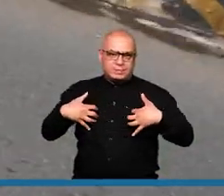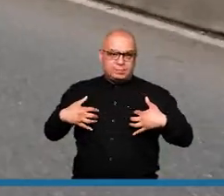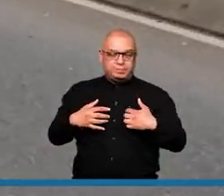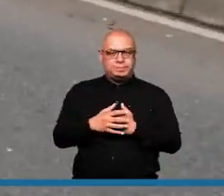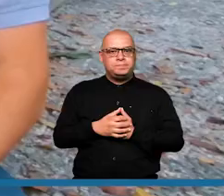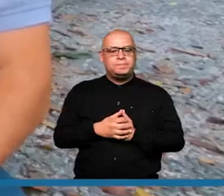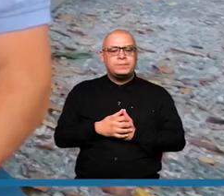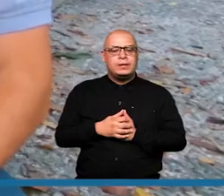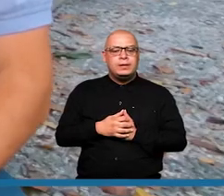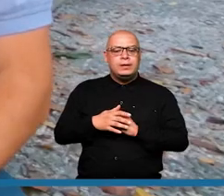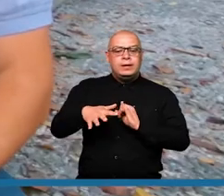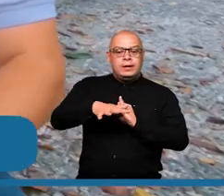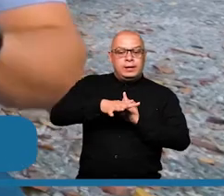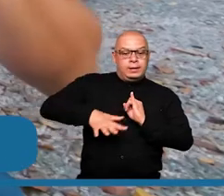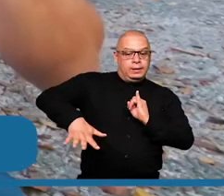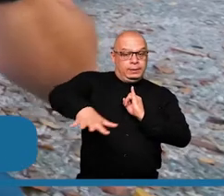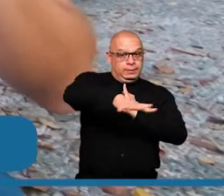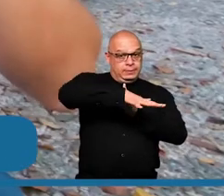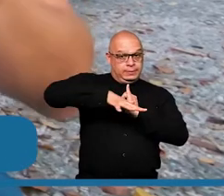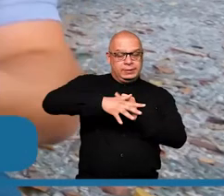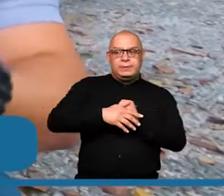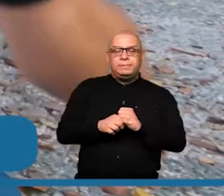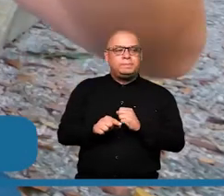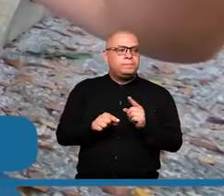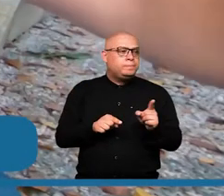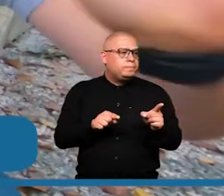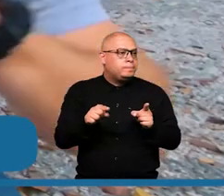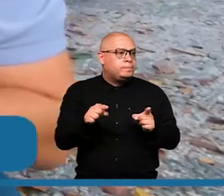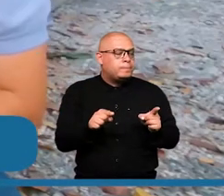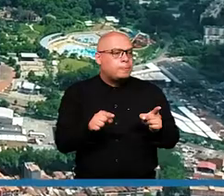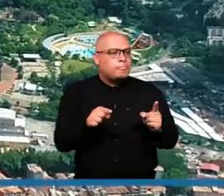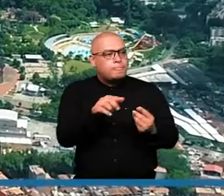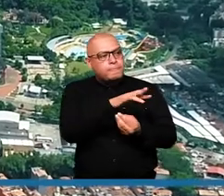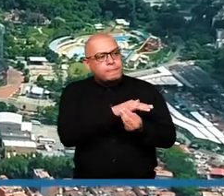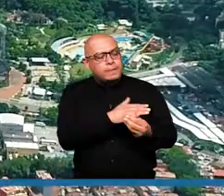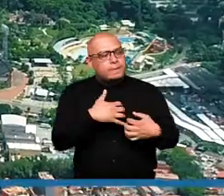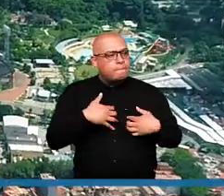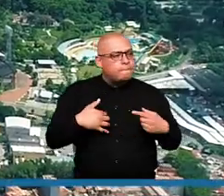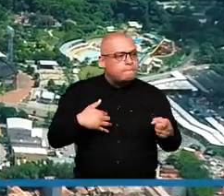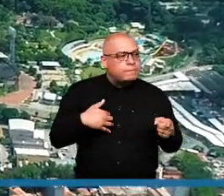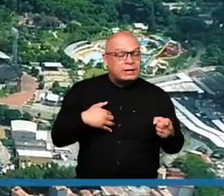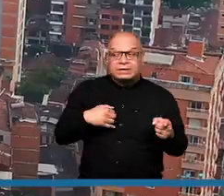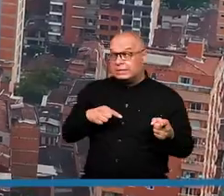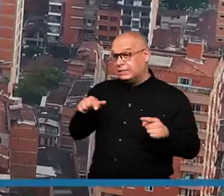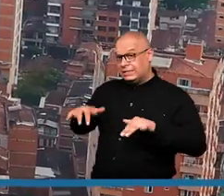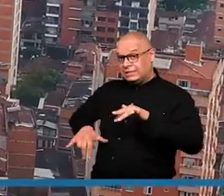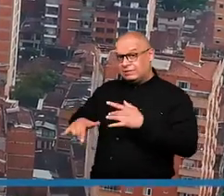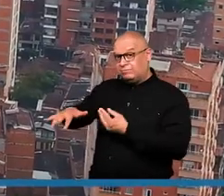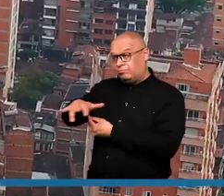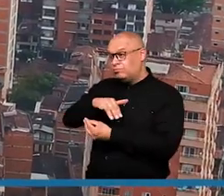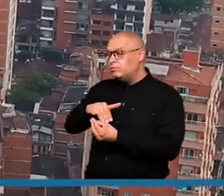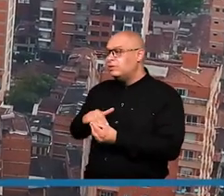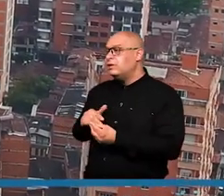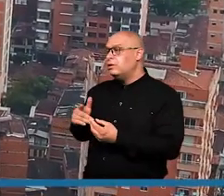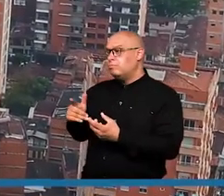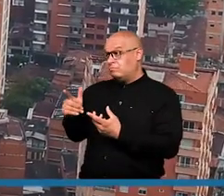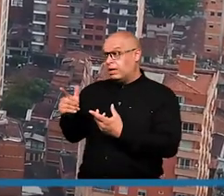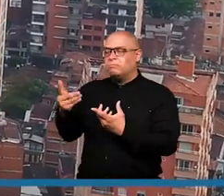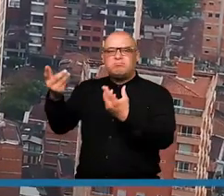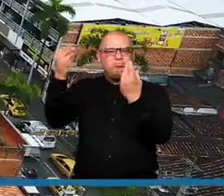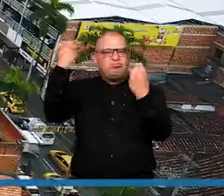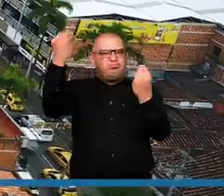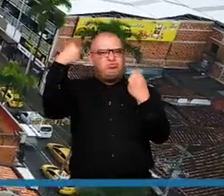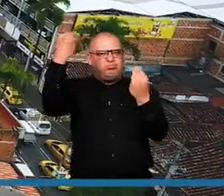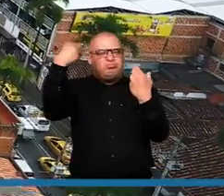Muchas personas en el territorio metropolitano identifican la fauna con medio ambiente. Entonces llegan a la Secretaría de Medio Ambiente, donde capacitamos todos esos